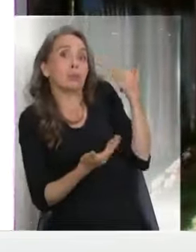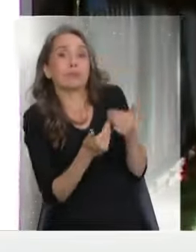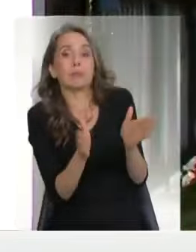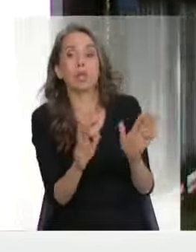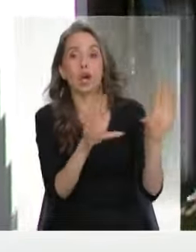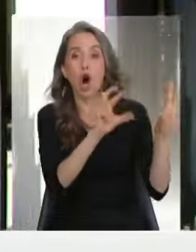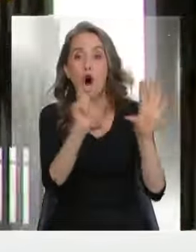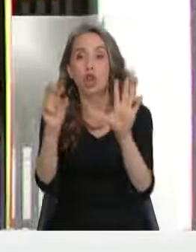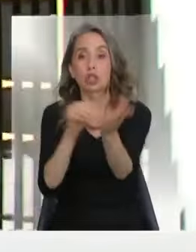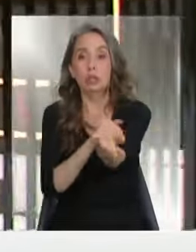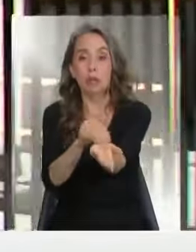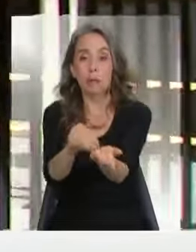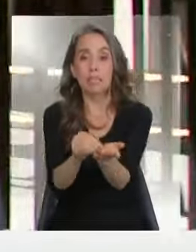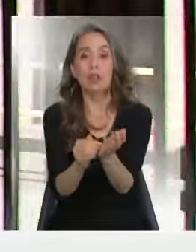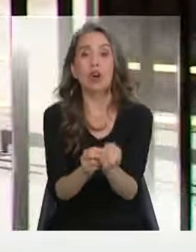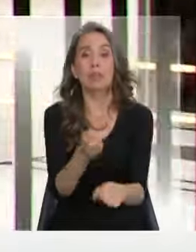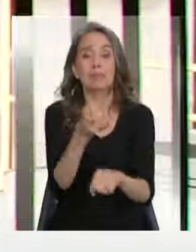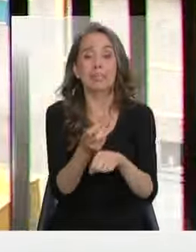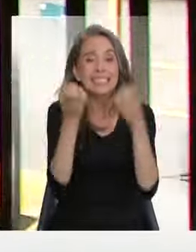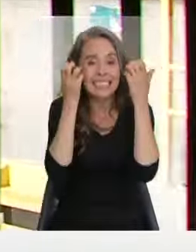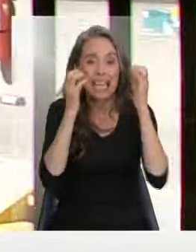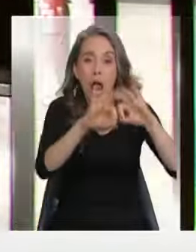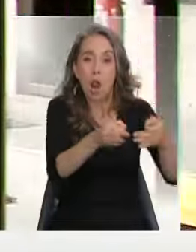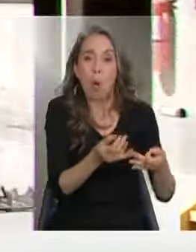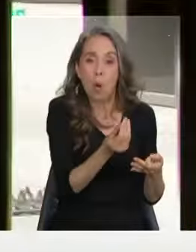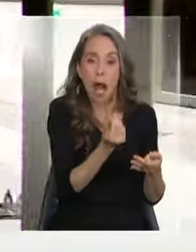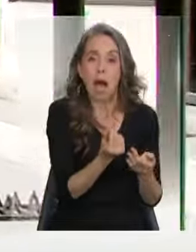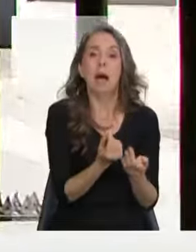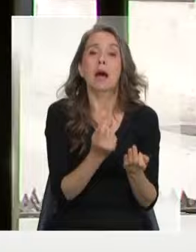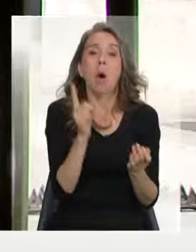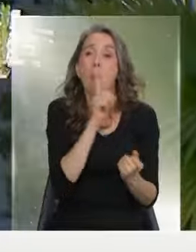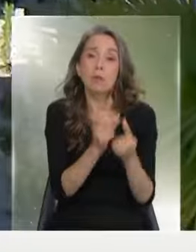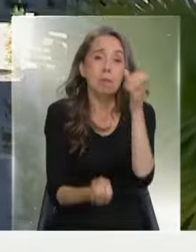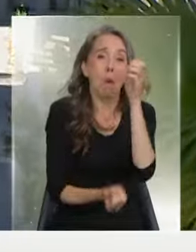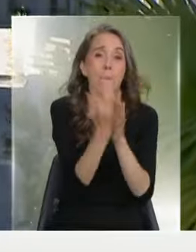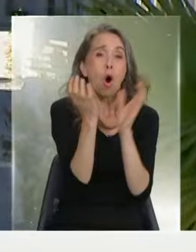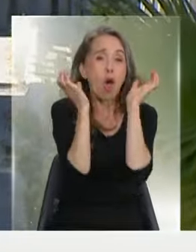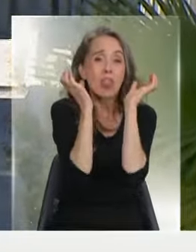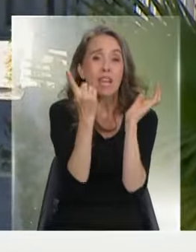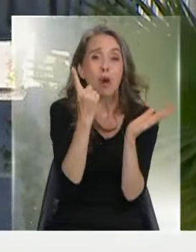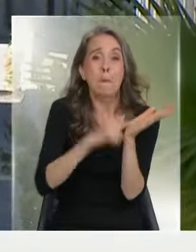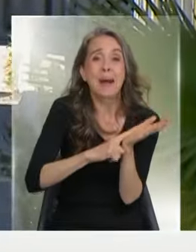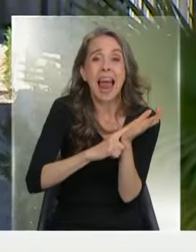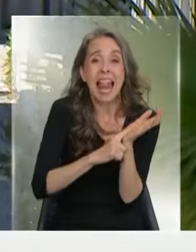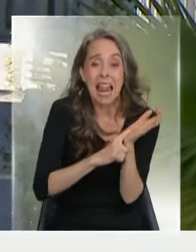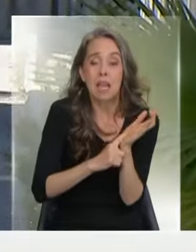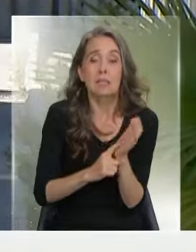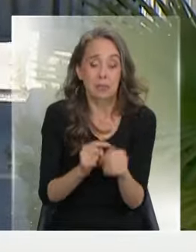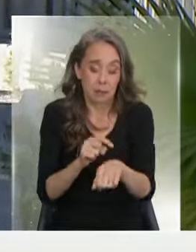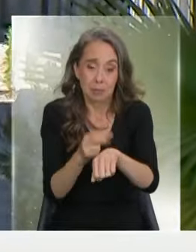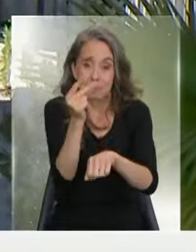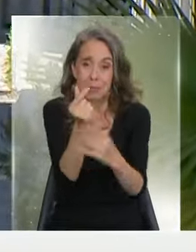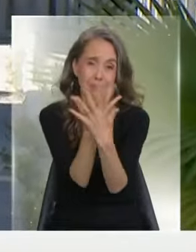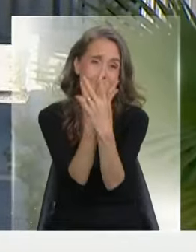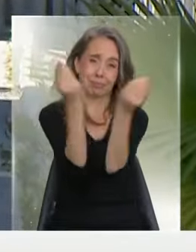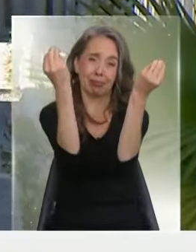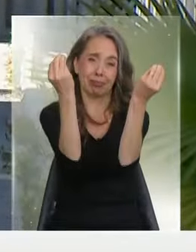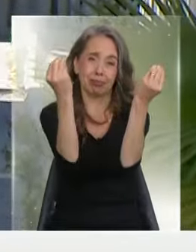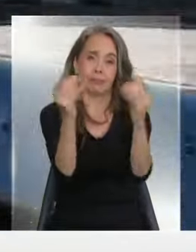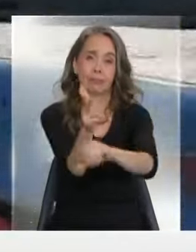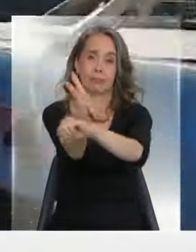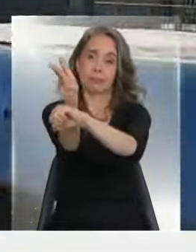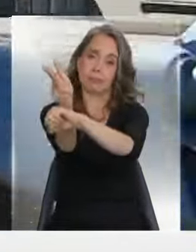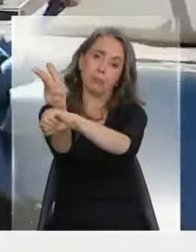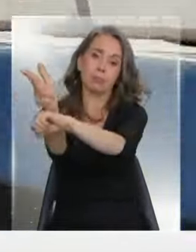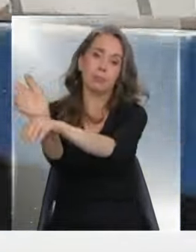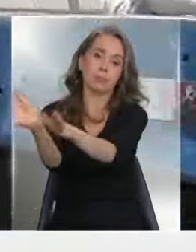800 millones de pesos en celulares. 1000 aparatos tecnológicos de última generación que en minutos desaparecieron de manera violenta y